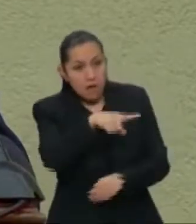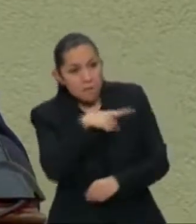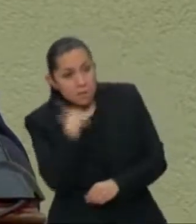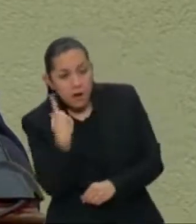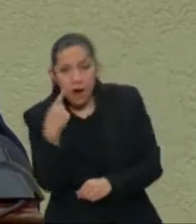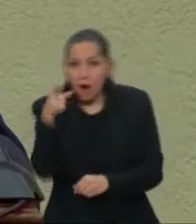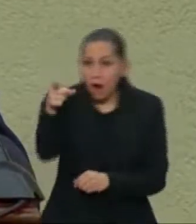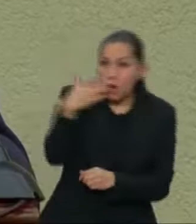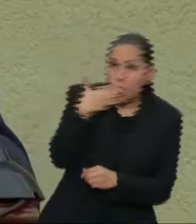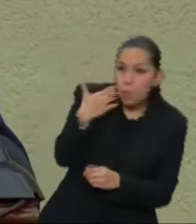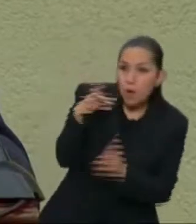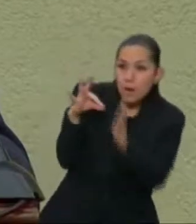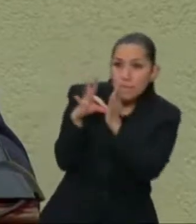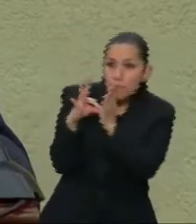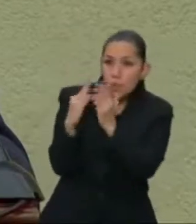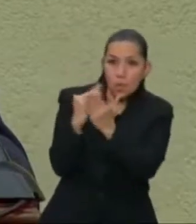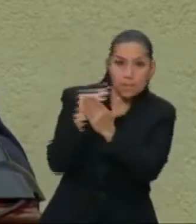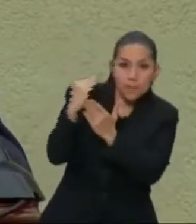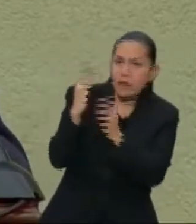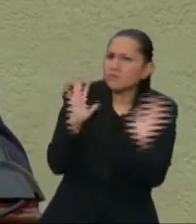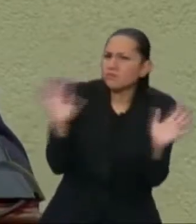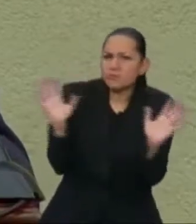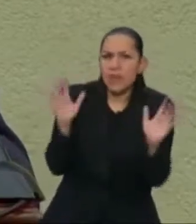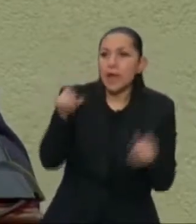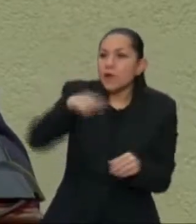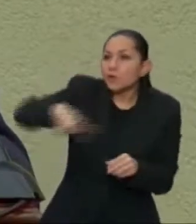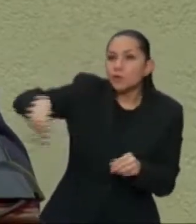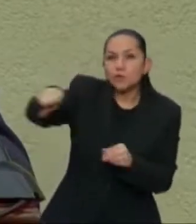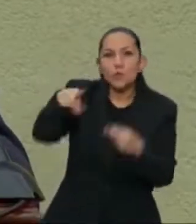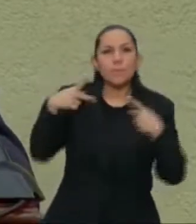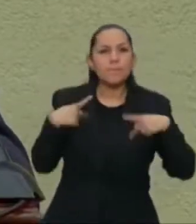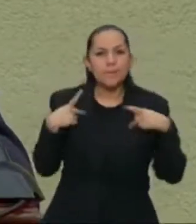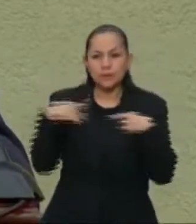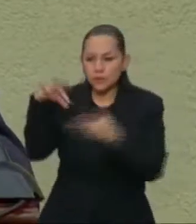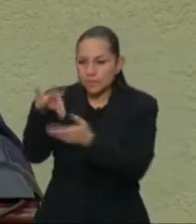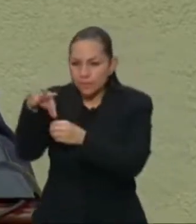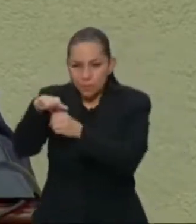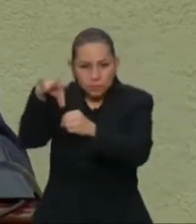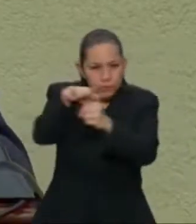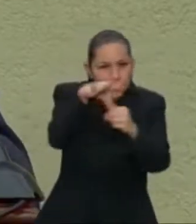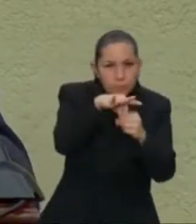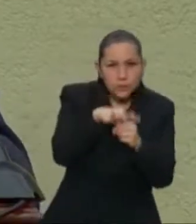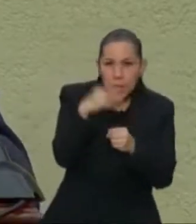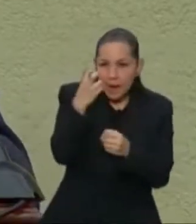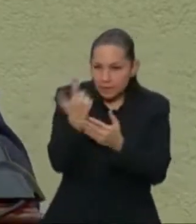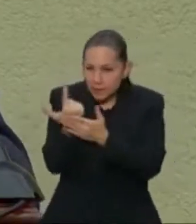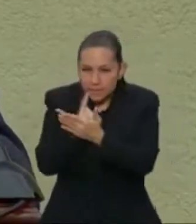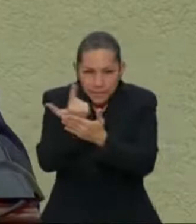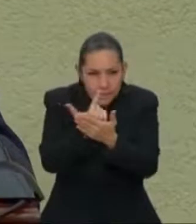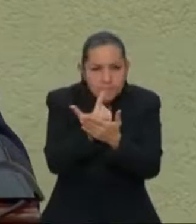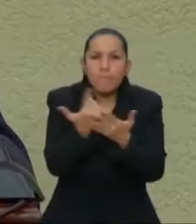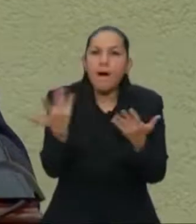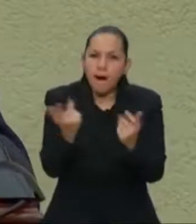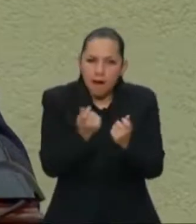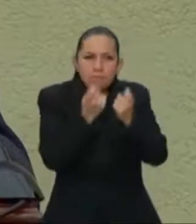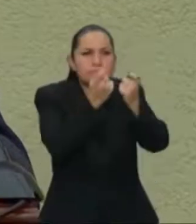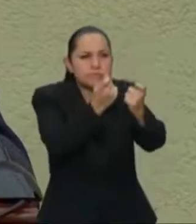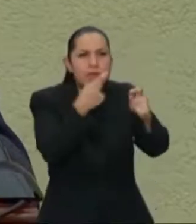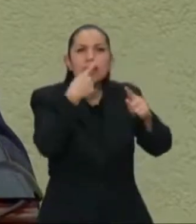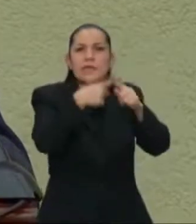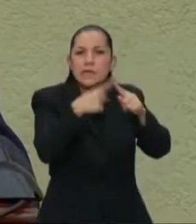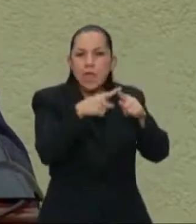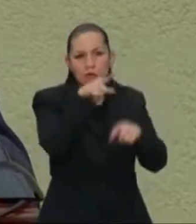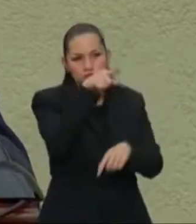condiciones de igualdad y legalidad los triunfos y las derrotas electorales que nunca son permanentes en este